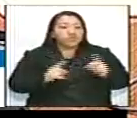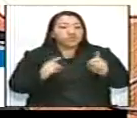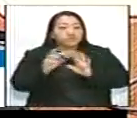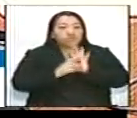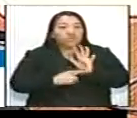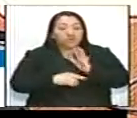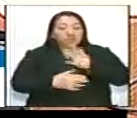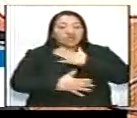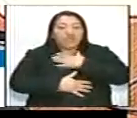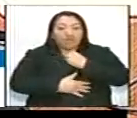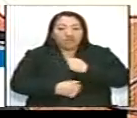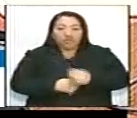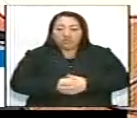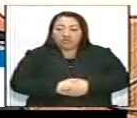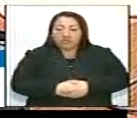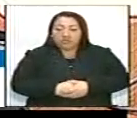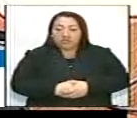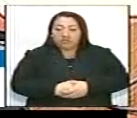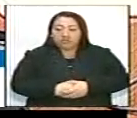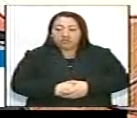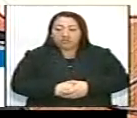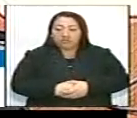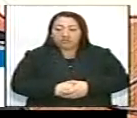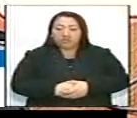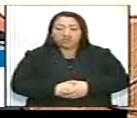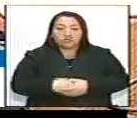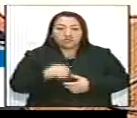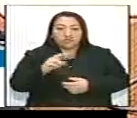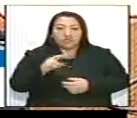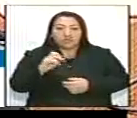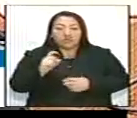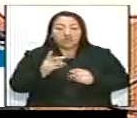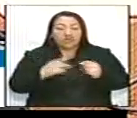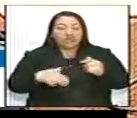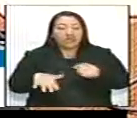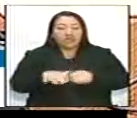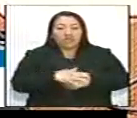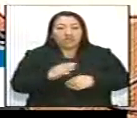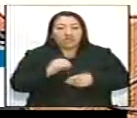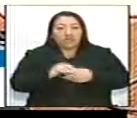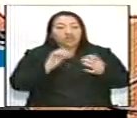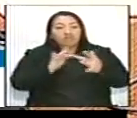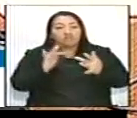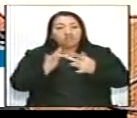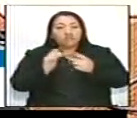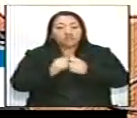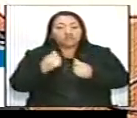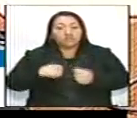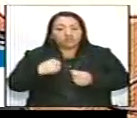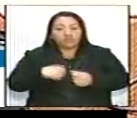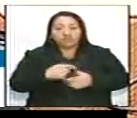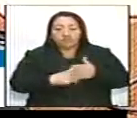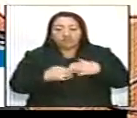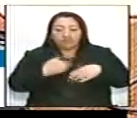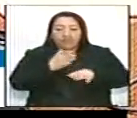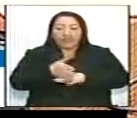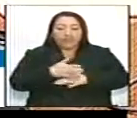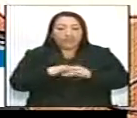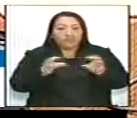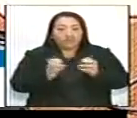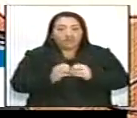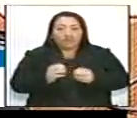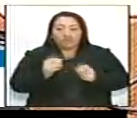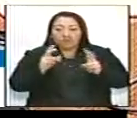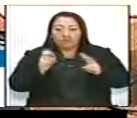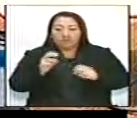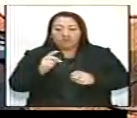regionales de salud, desde las redes de los territorios, en coordinación con los municipios, para entrarle de lleno